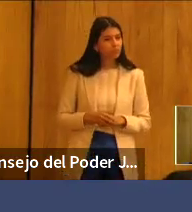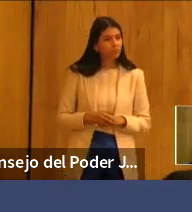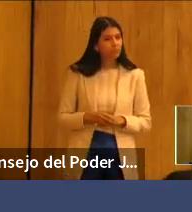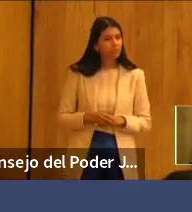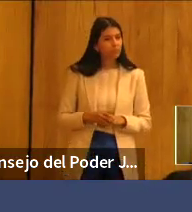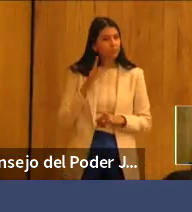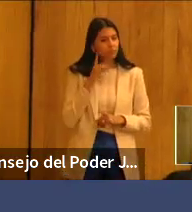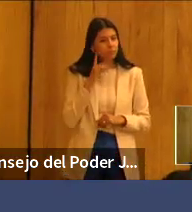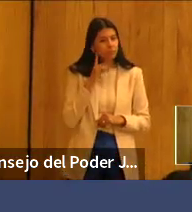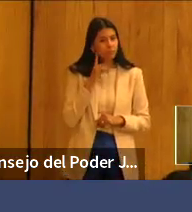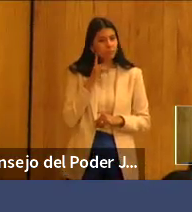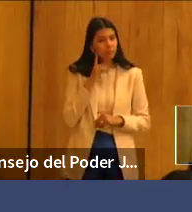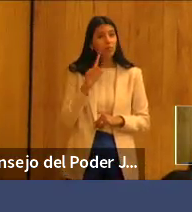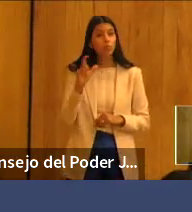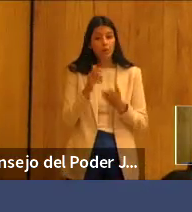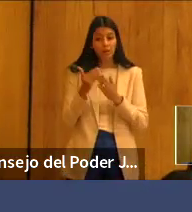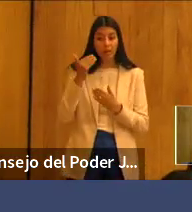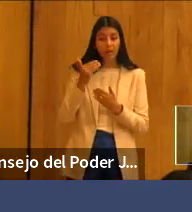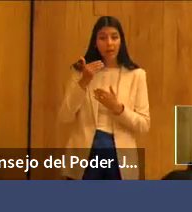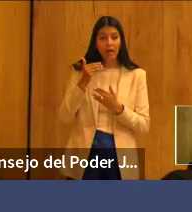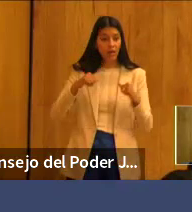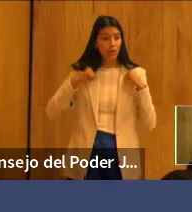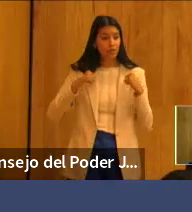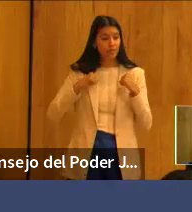como un adolescente cuando...